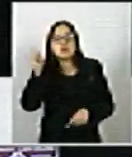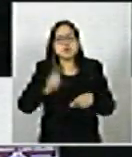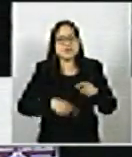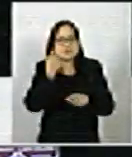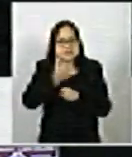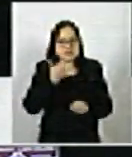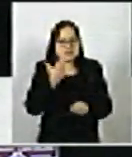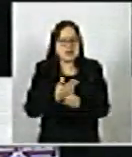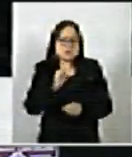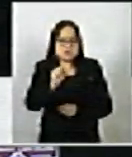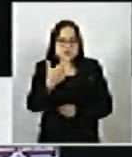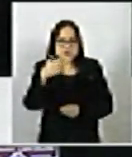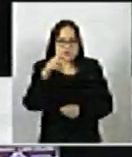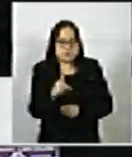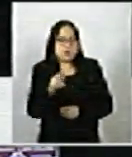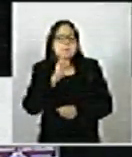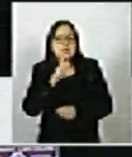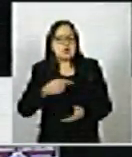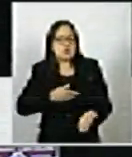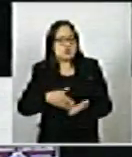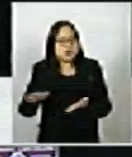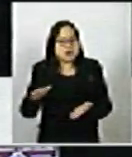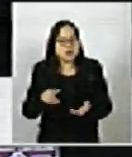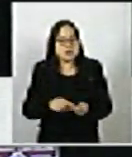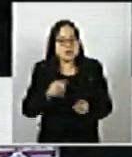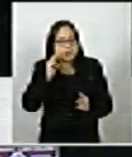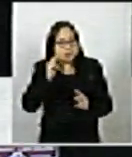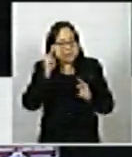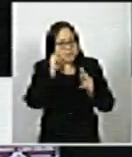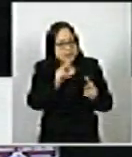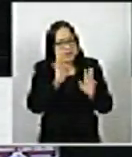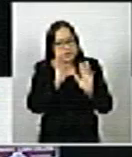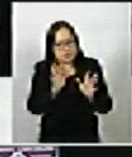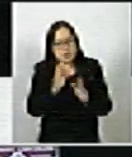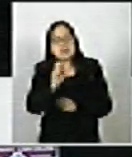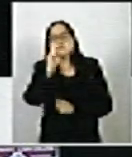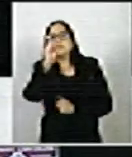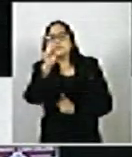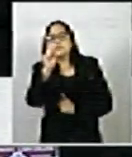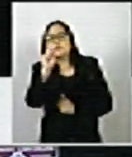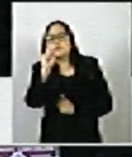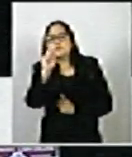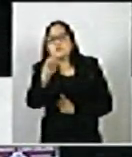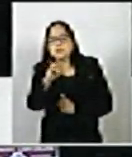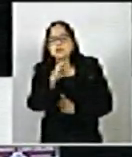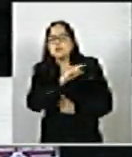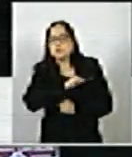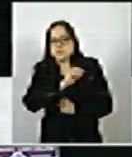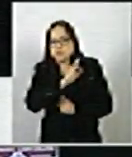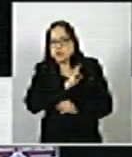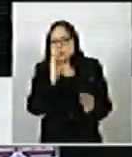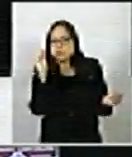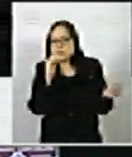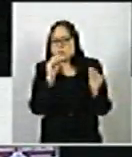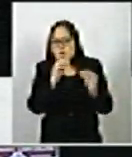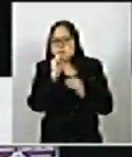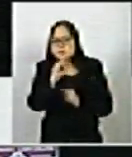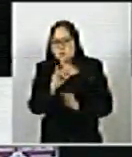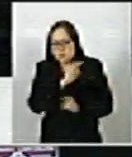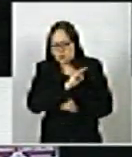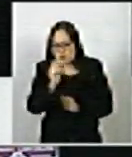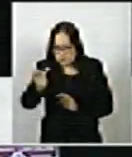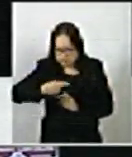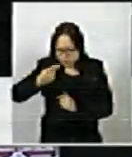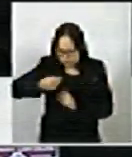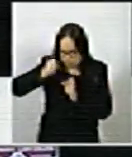sí que se vio rebeldía ser el eje pero sí sí vamos a discutir si si quiere